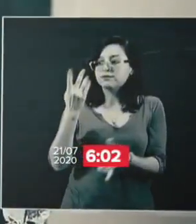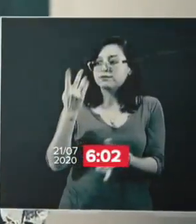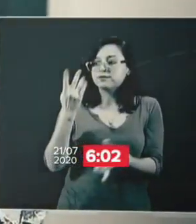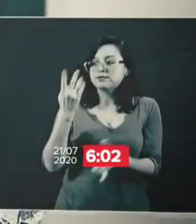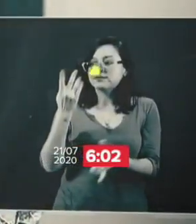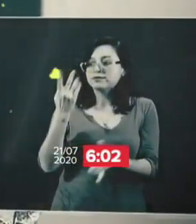ver el video.